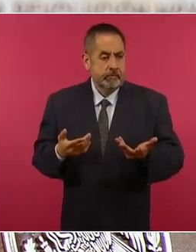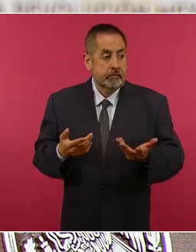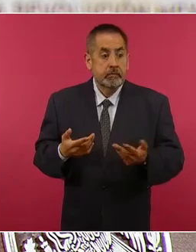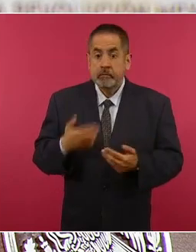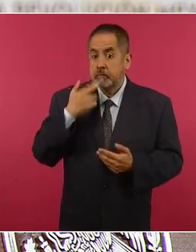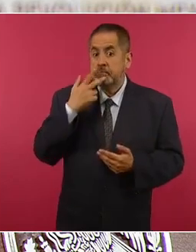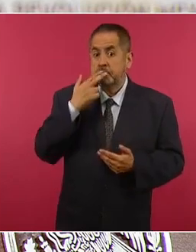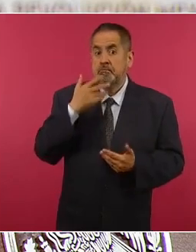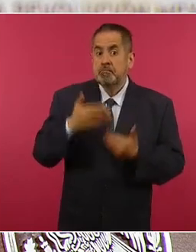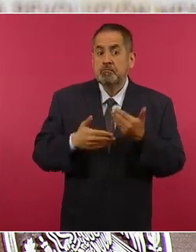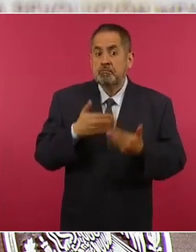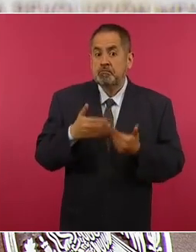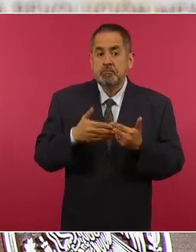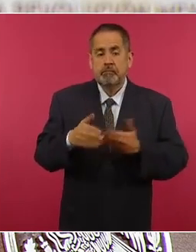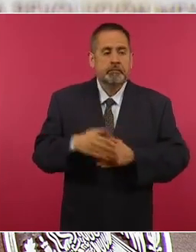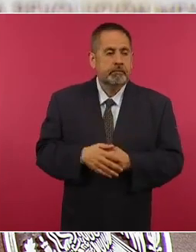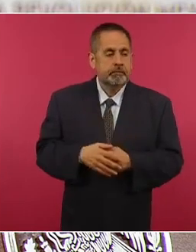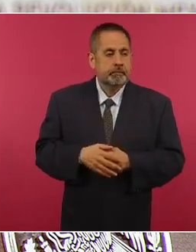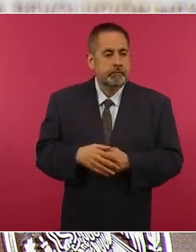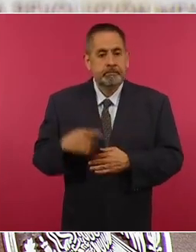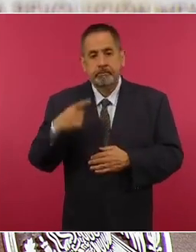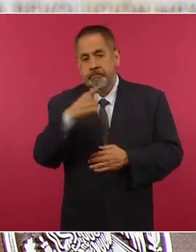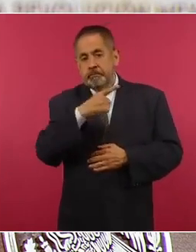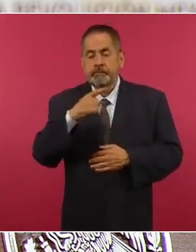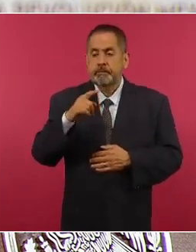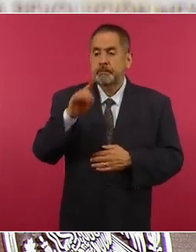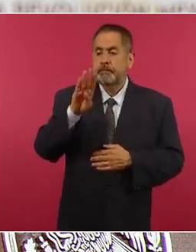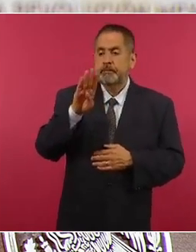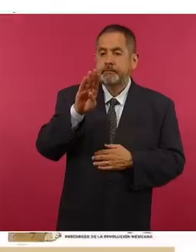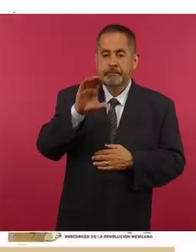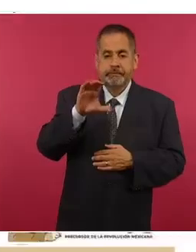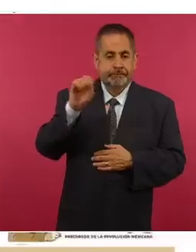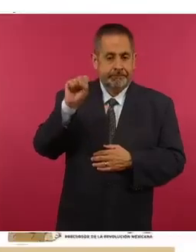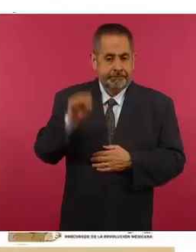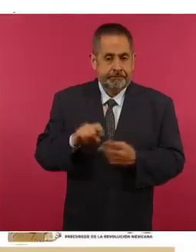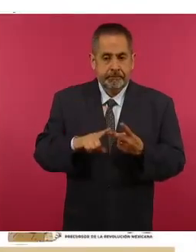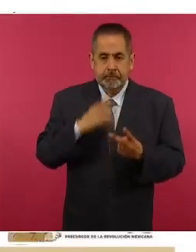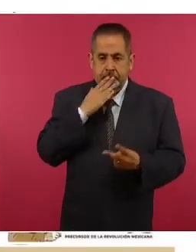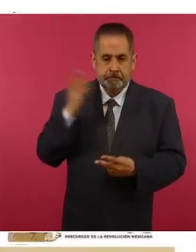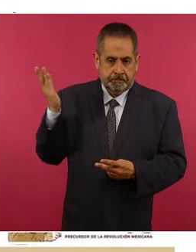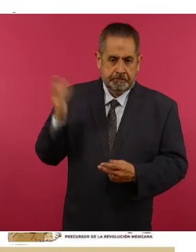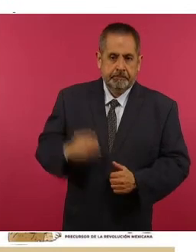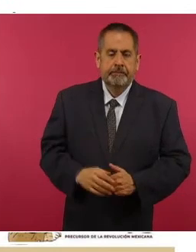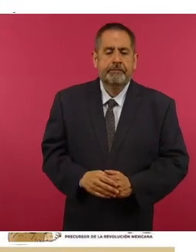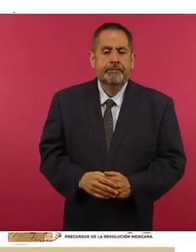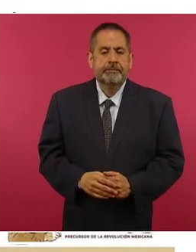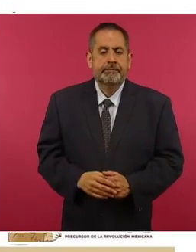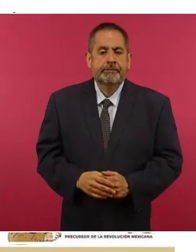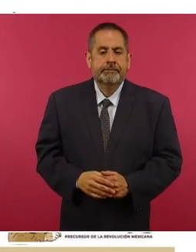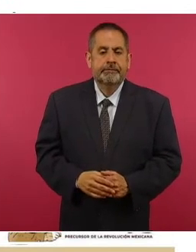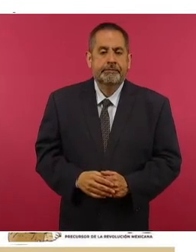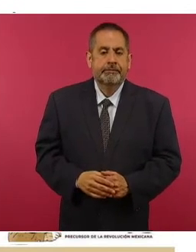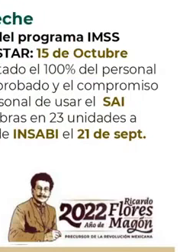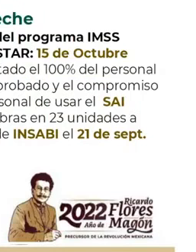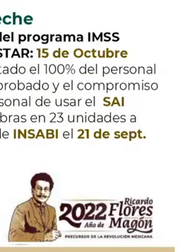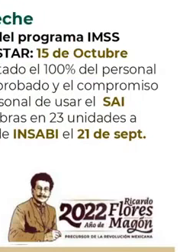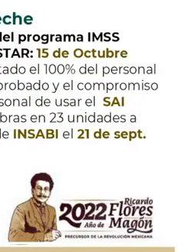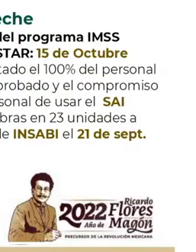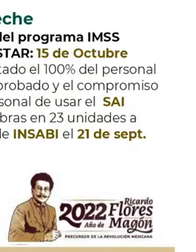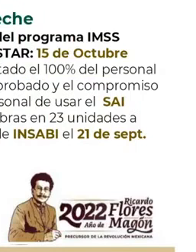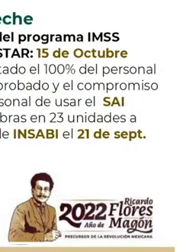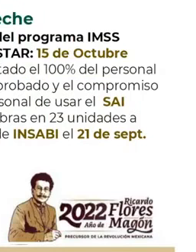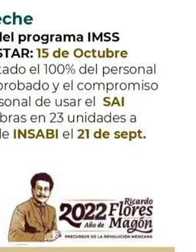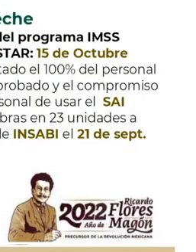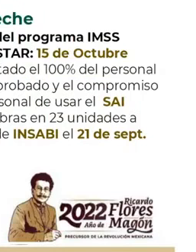importantes, principalmente en Baja California Sur, en Sonora, Campeche y Sinaloa, donde con la coordinación